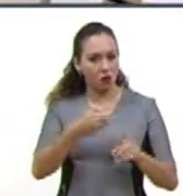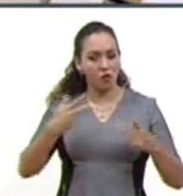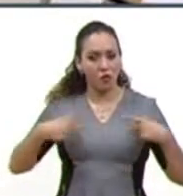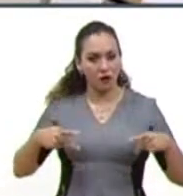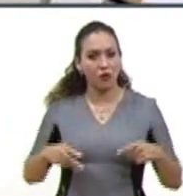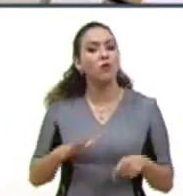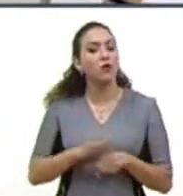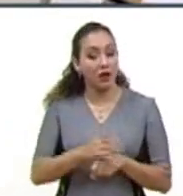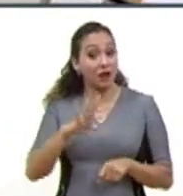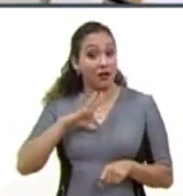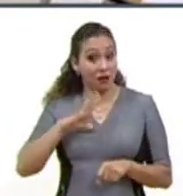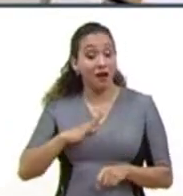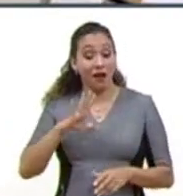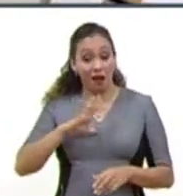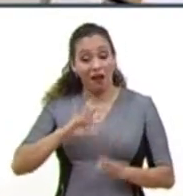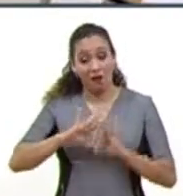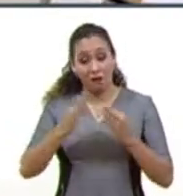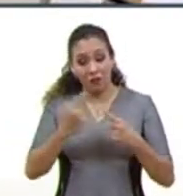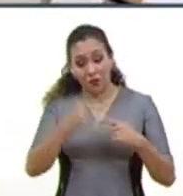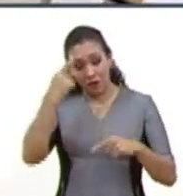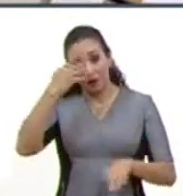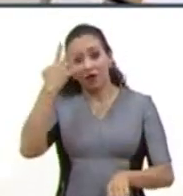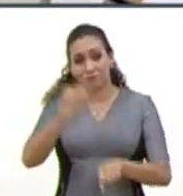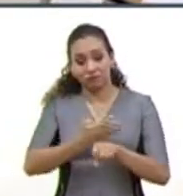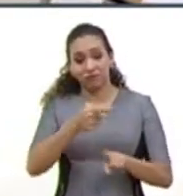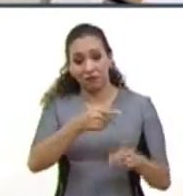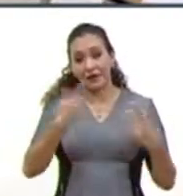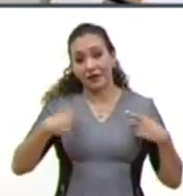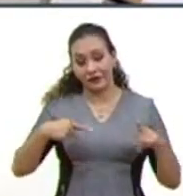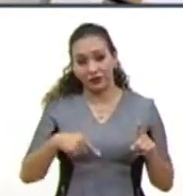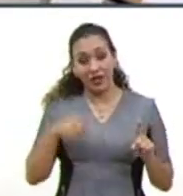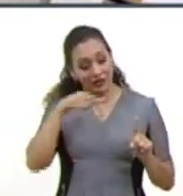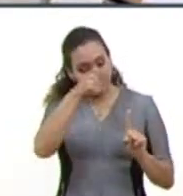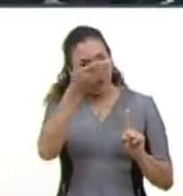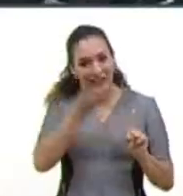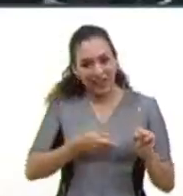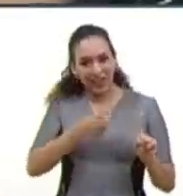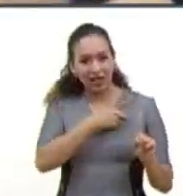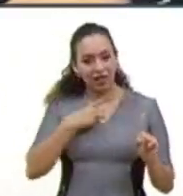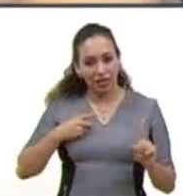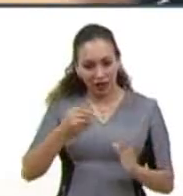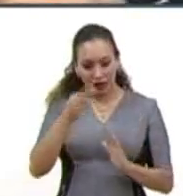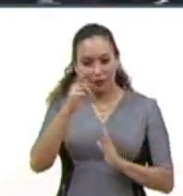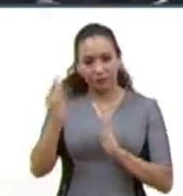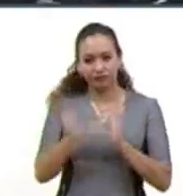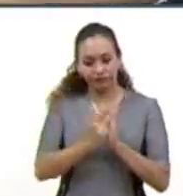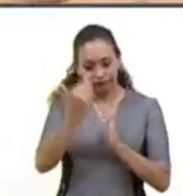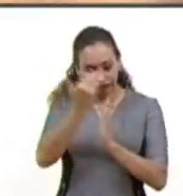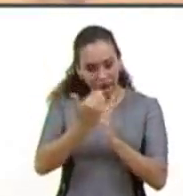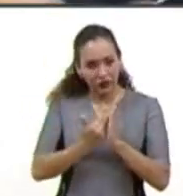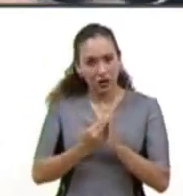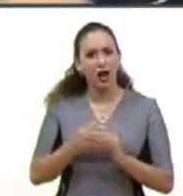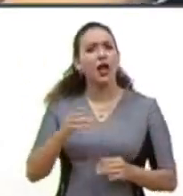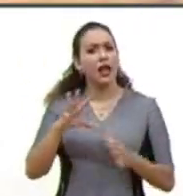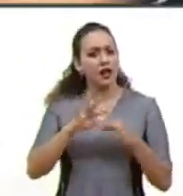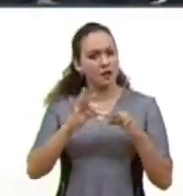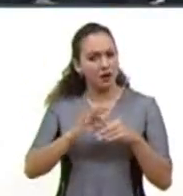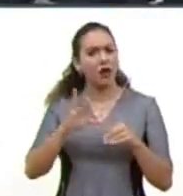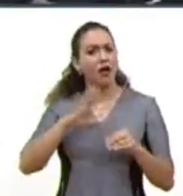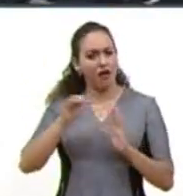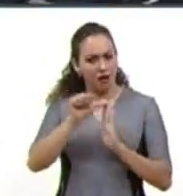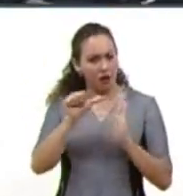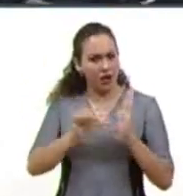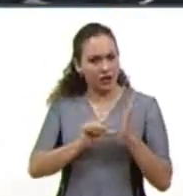para sancionar a los particulares. También invalidó el segundo párrafo de dicho artículo, que definía los elementos del delito de